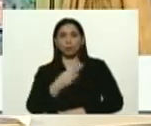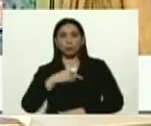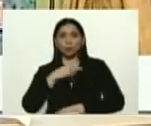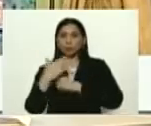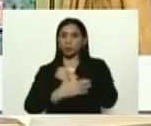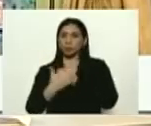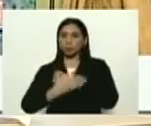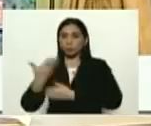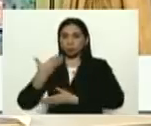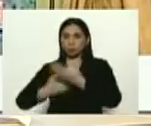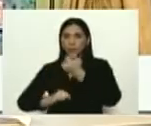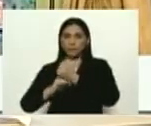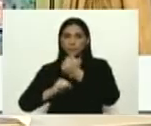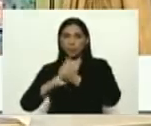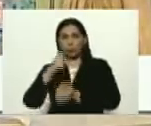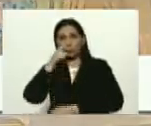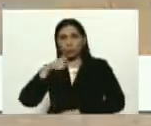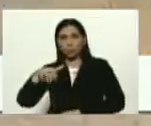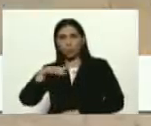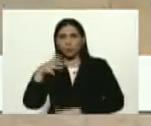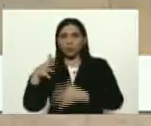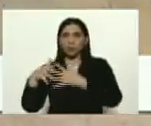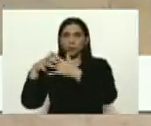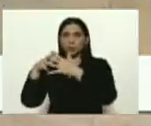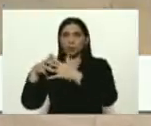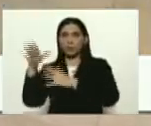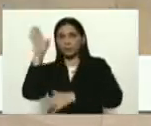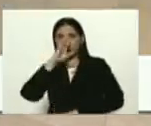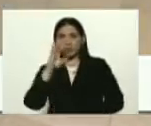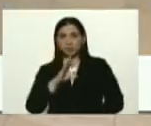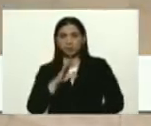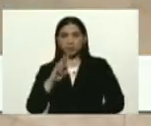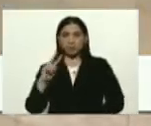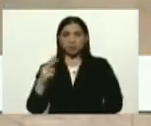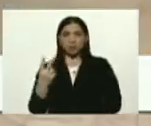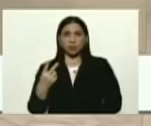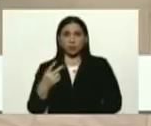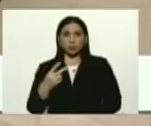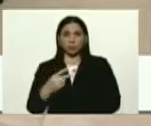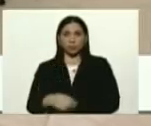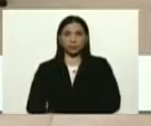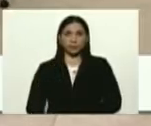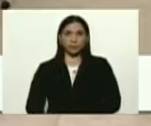condolencias y solidaridad con el pueblo de los Estados Unidos. Brasil, segundo lugar del mundo.